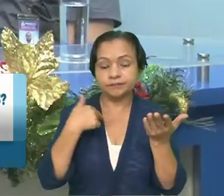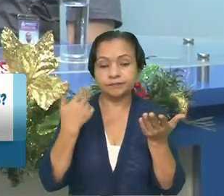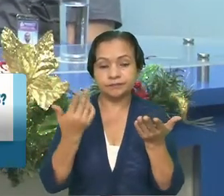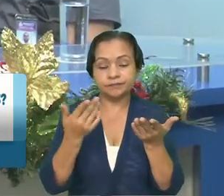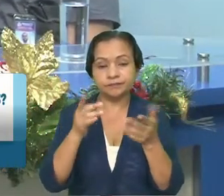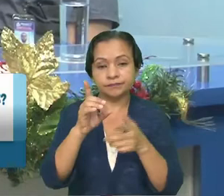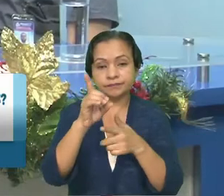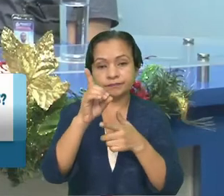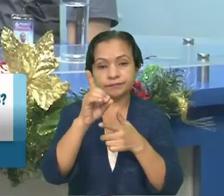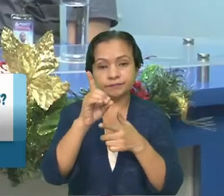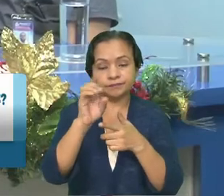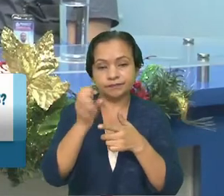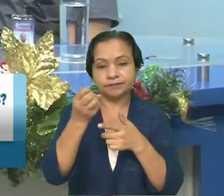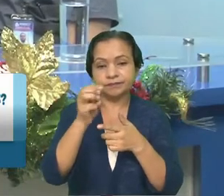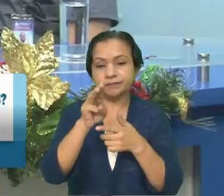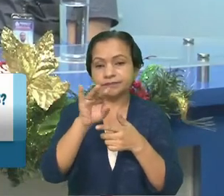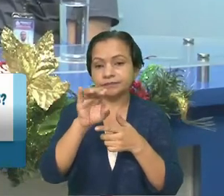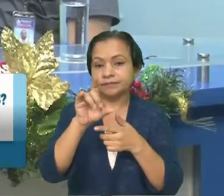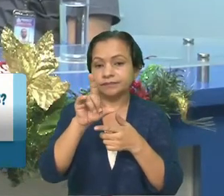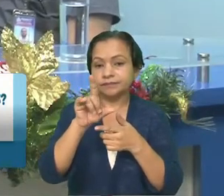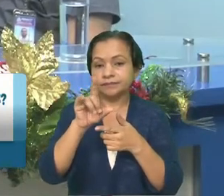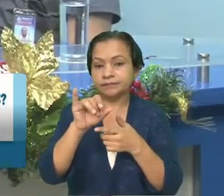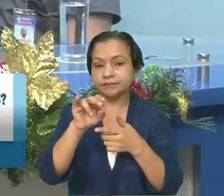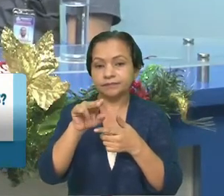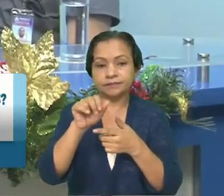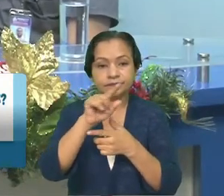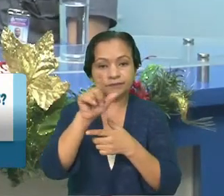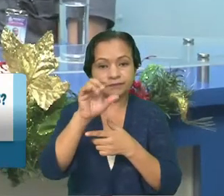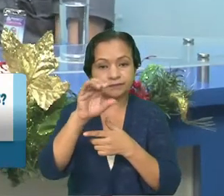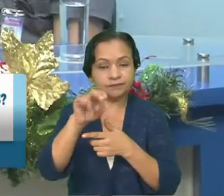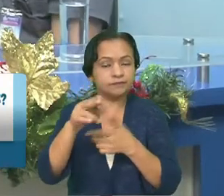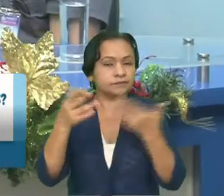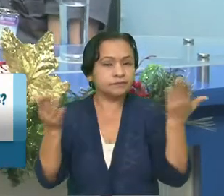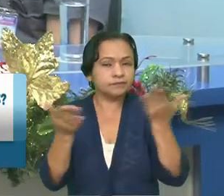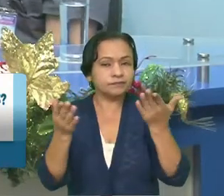de desmielinización. Ok.